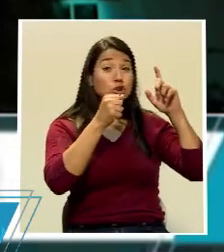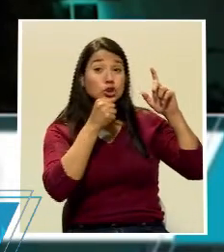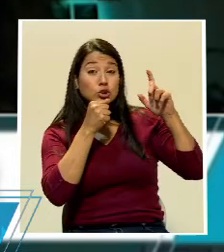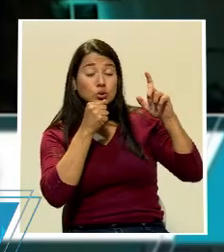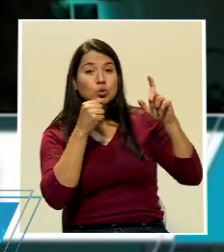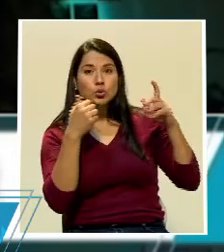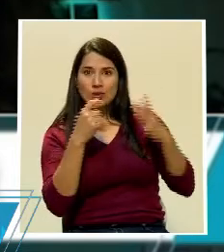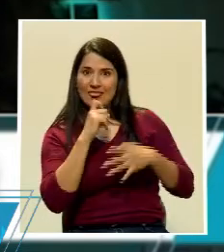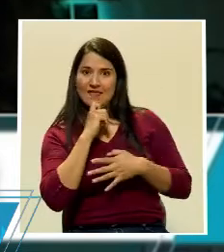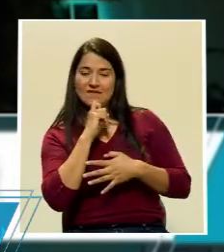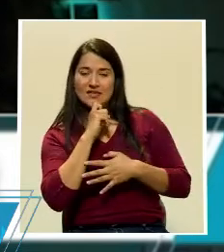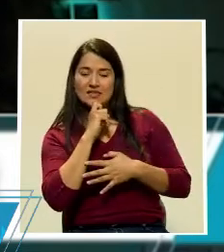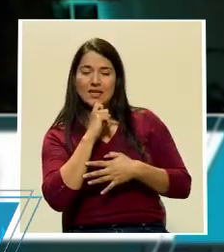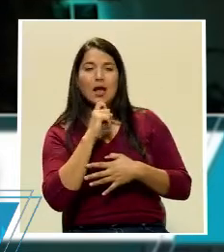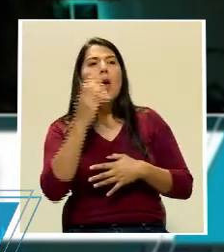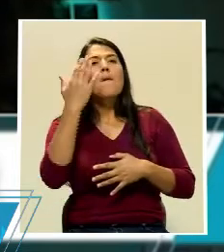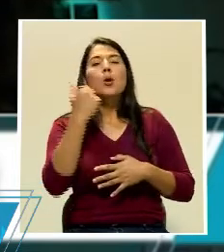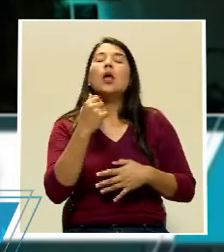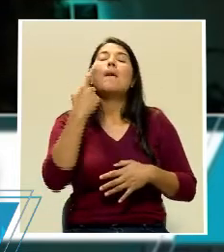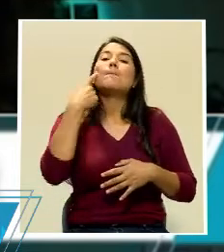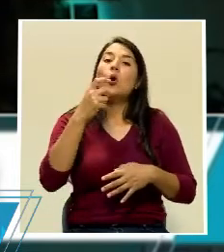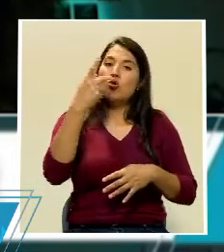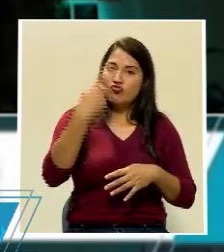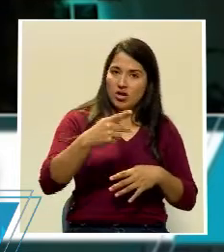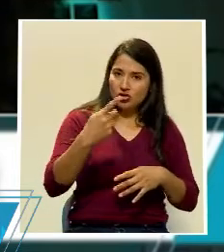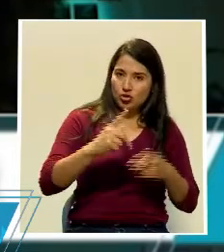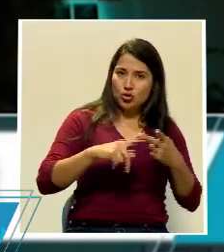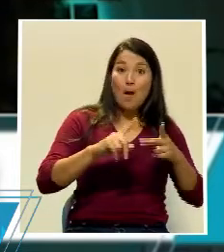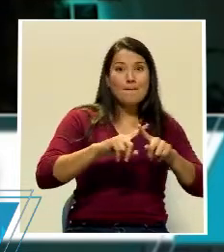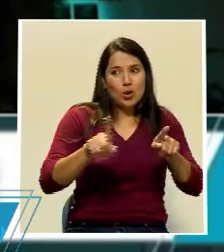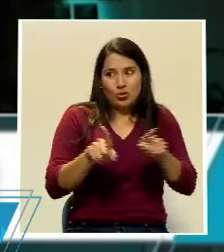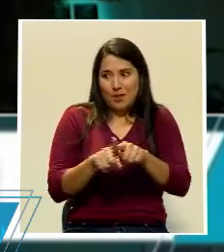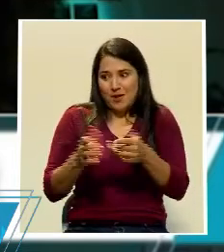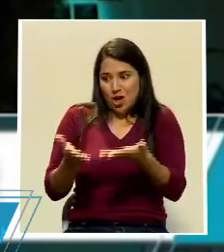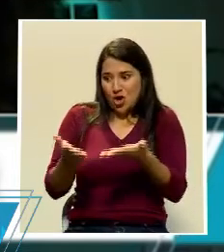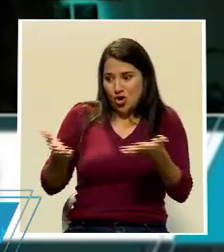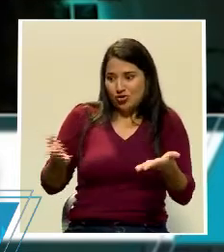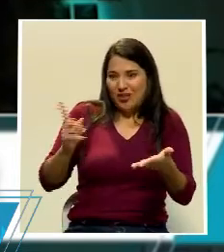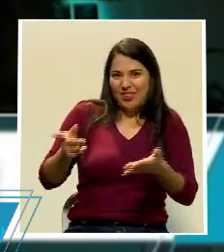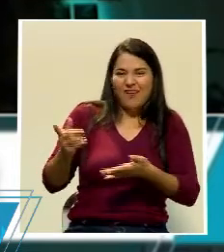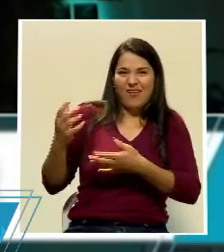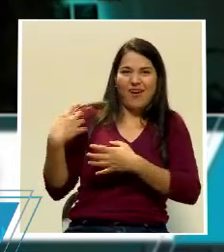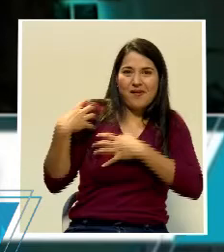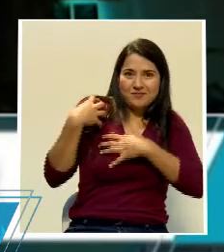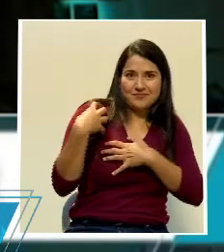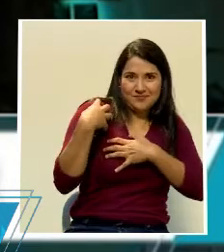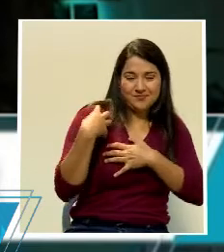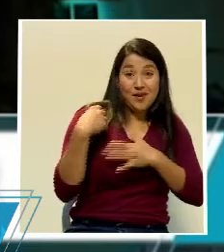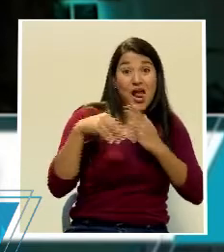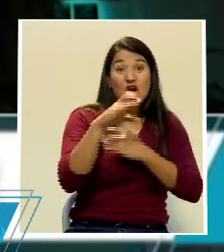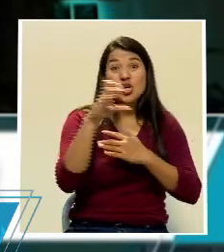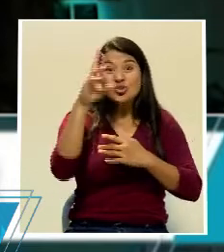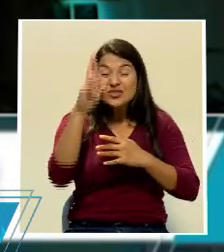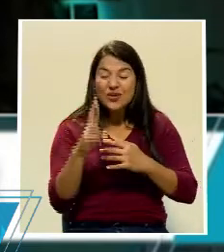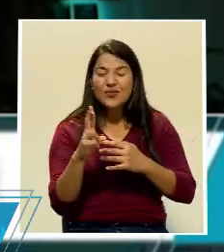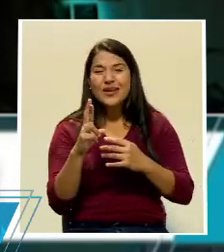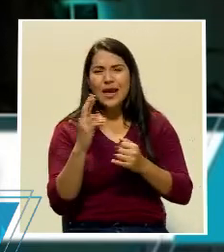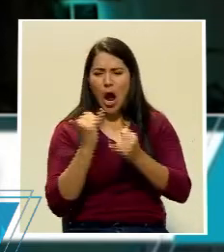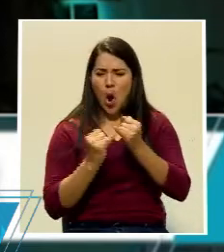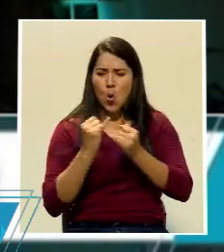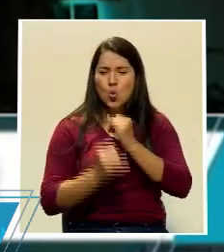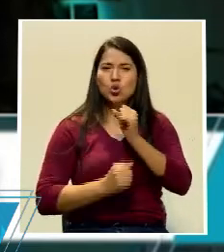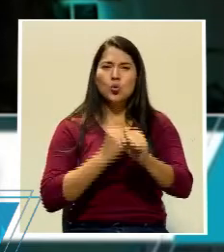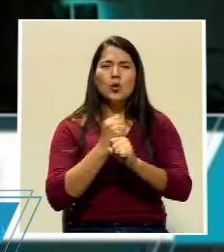duro no solo por los riesgos, sino por el equipo que hay que cargar. En Costa Rica, en los últimos años, tuvimos